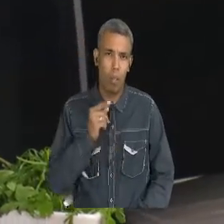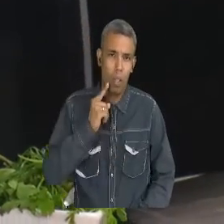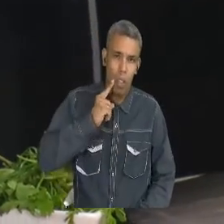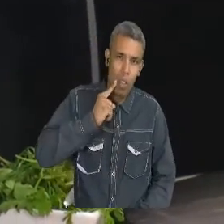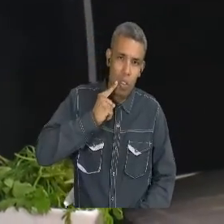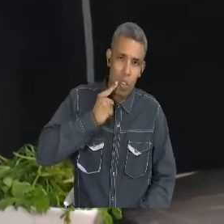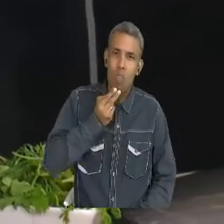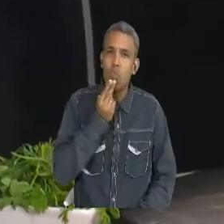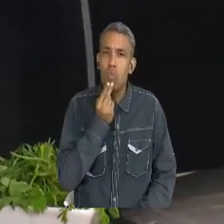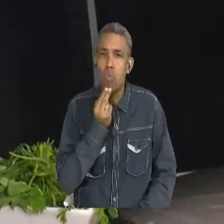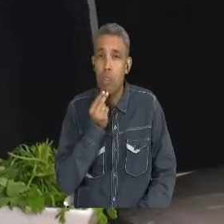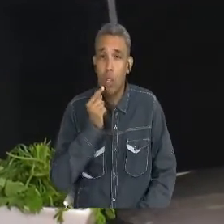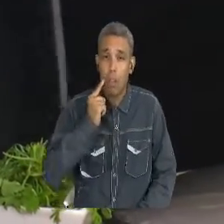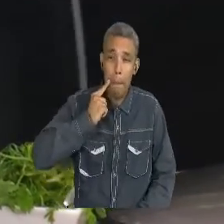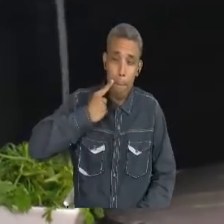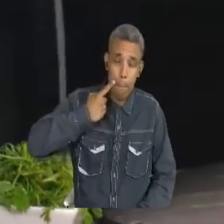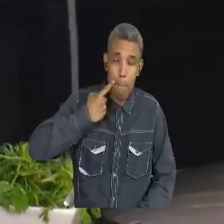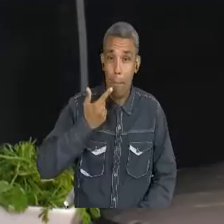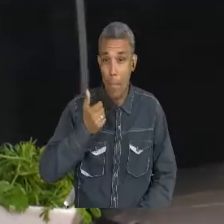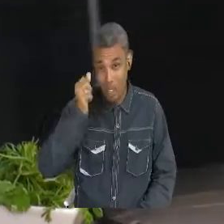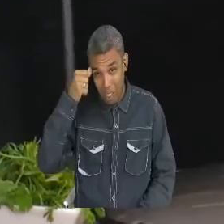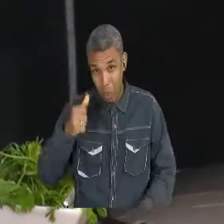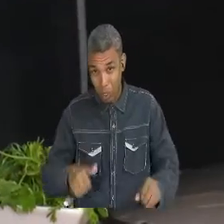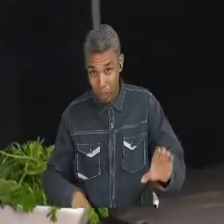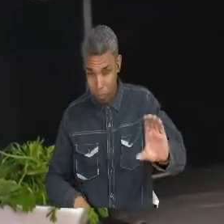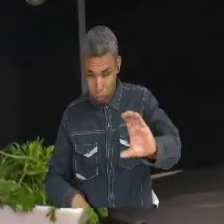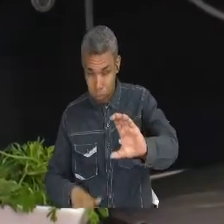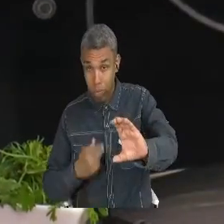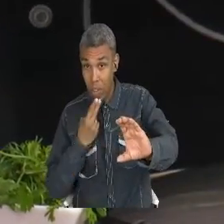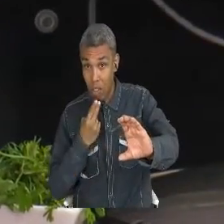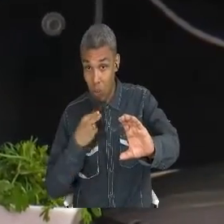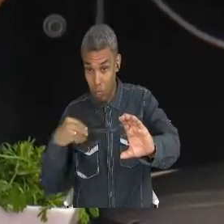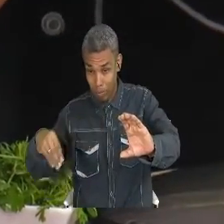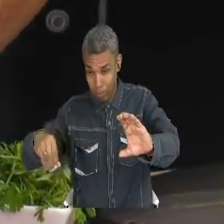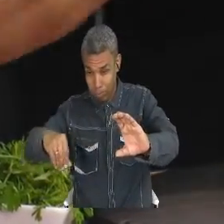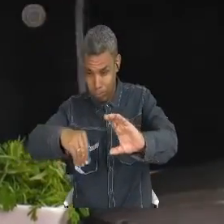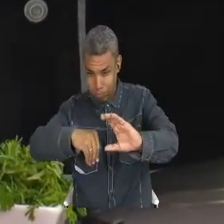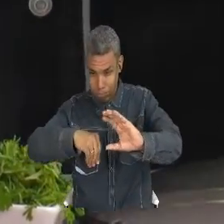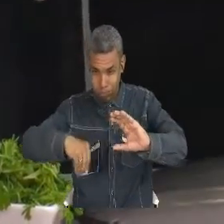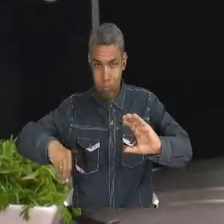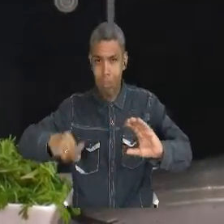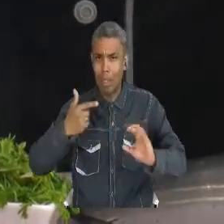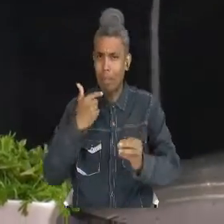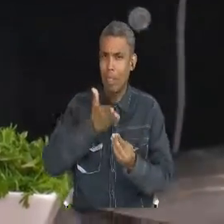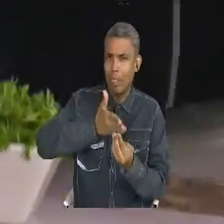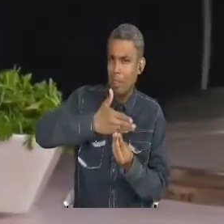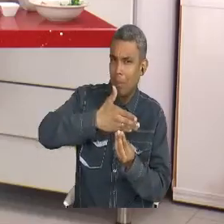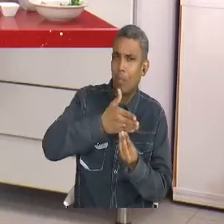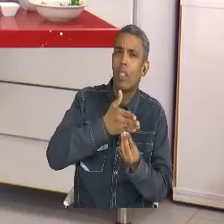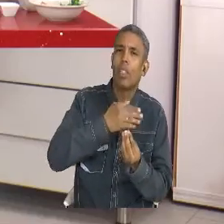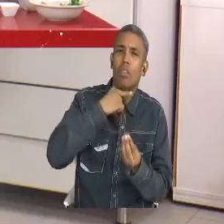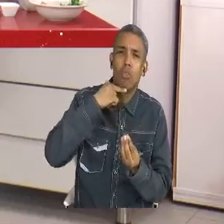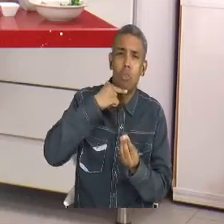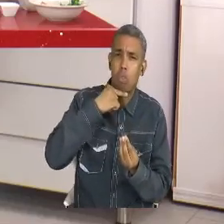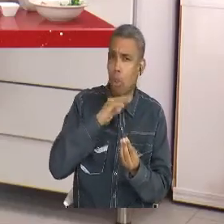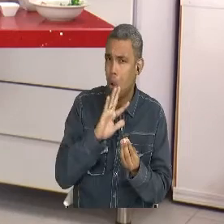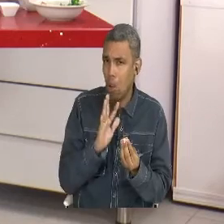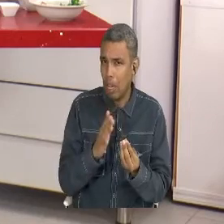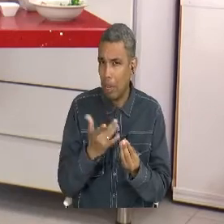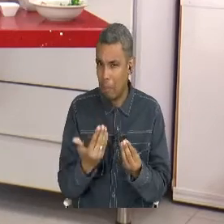que le adicionamos vinagre balsámico y azúcar. Y el dulzor de la cebolla, el champiñón, todo va a quedar ahí